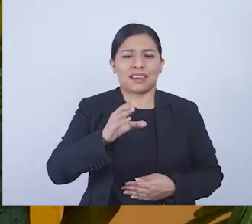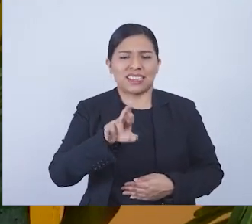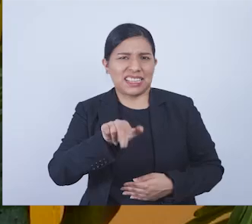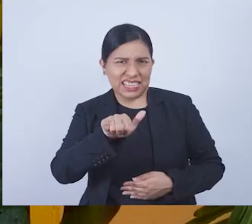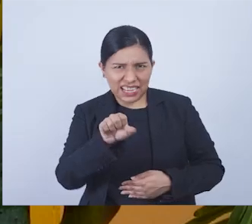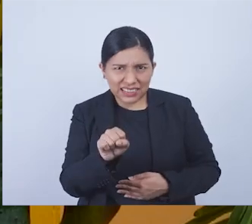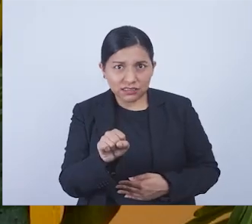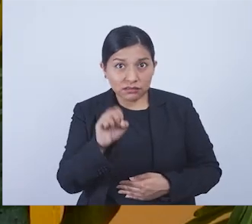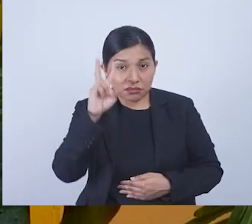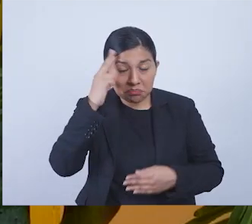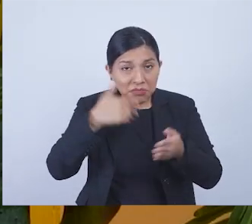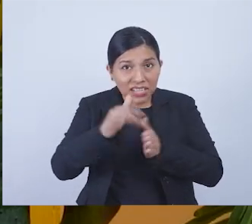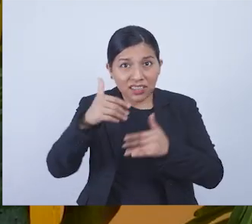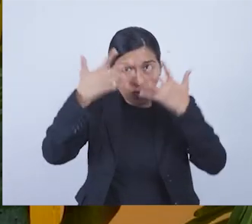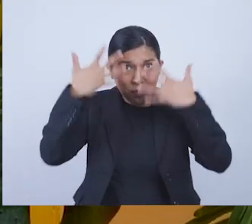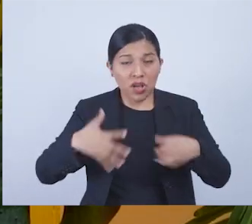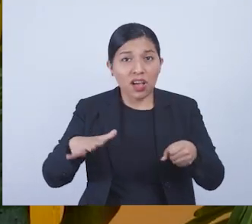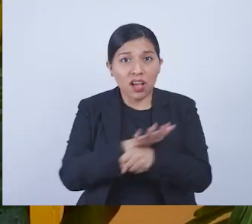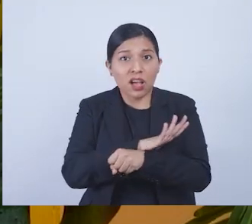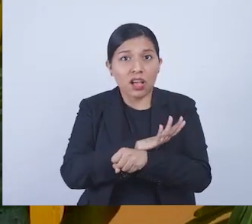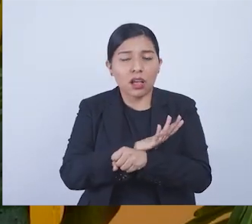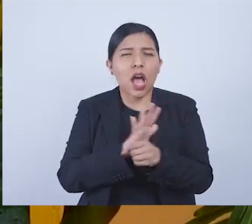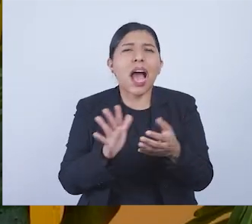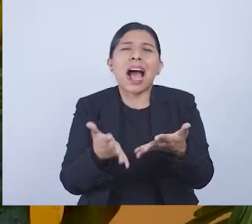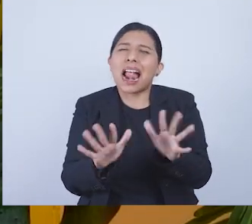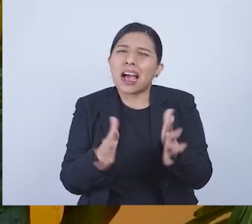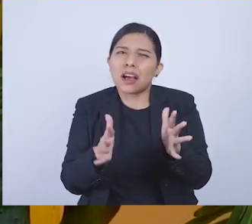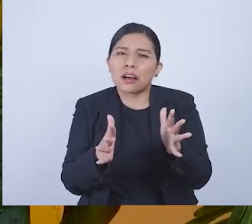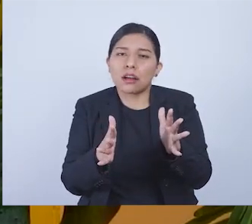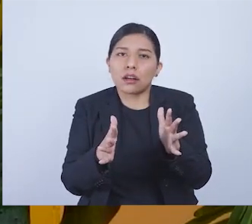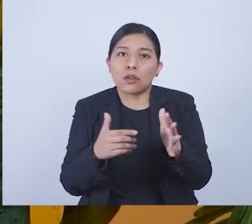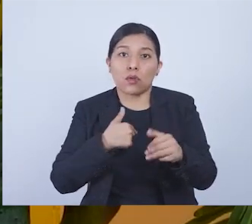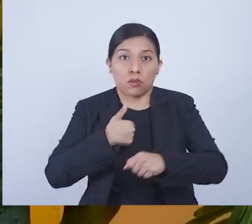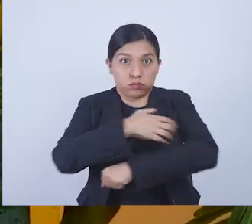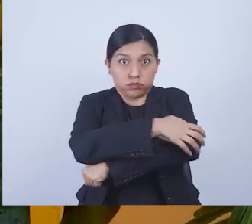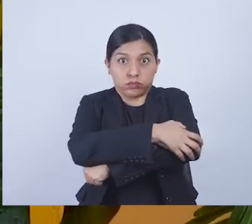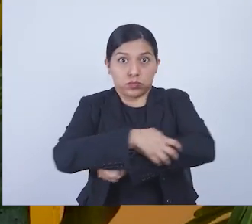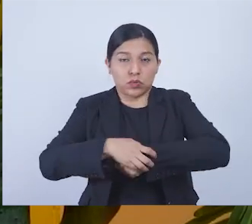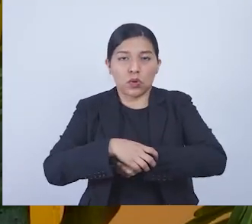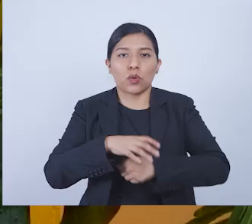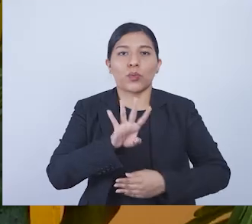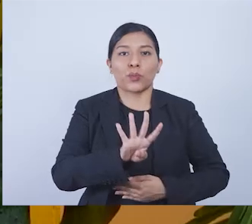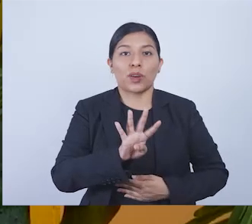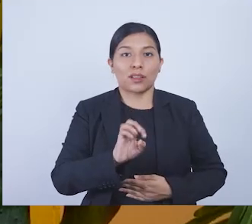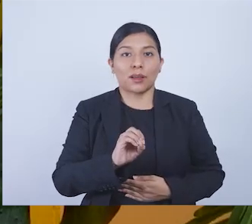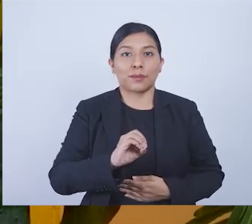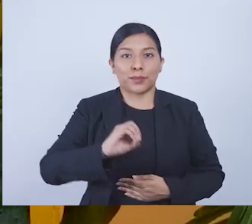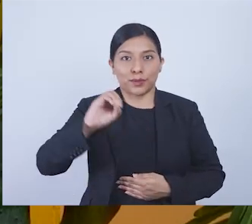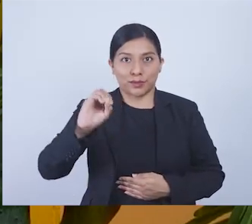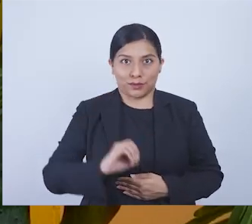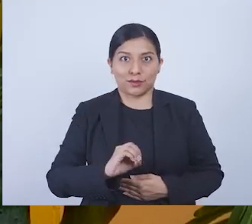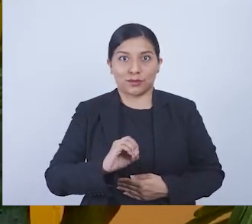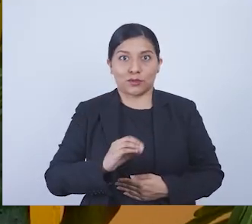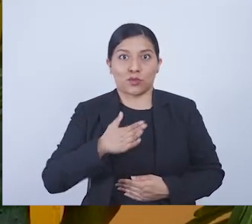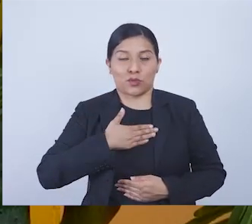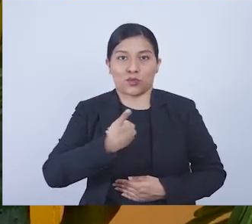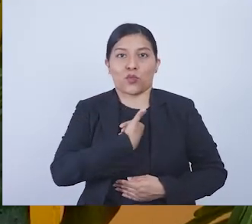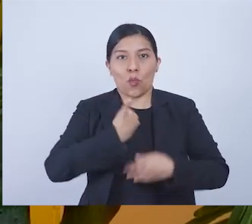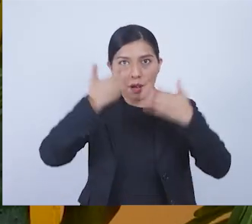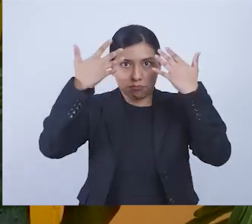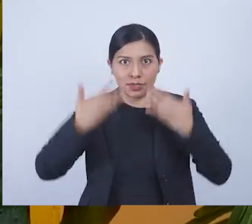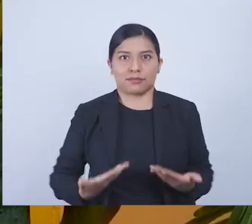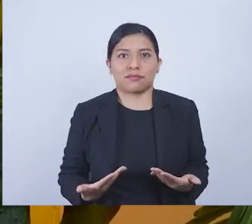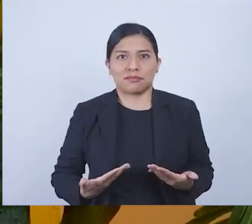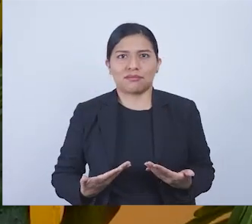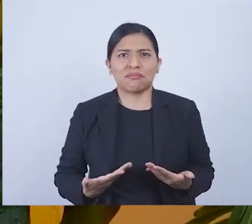órgano endocrino más grande del cuerpo, porque se calcula que nuestra musculatura corresponde al 40% de nuestro cuerpo. ¿Qué